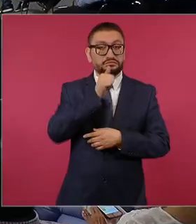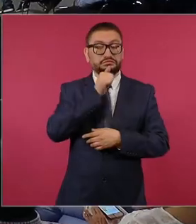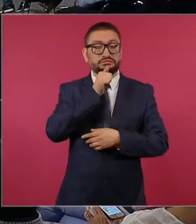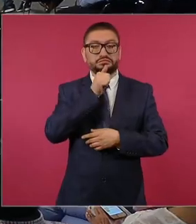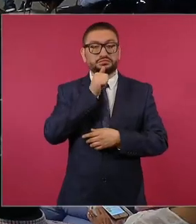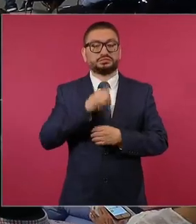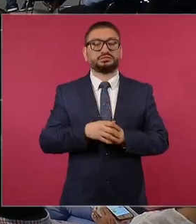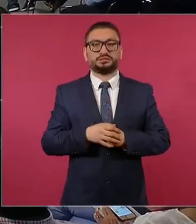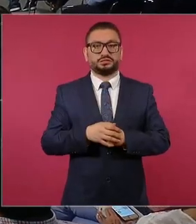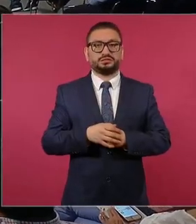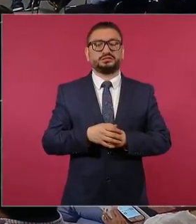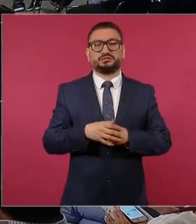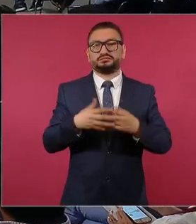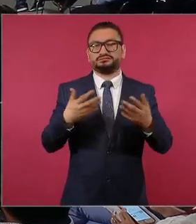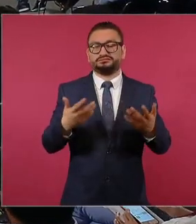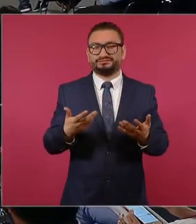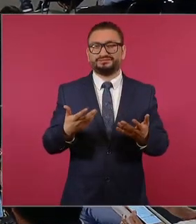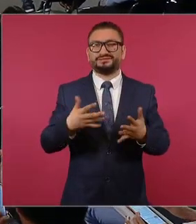Y a veces